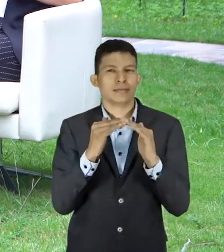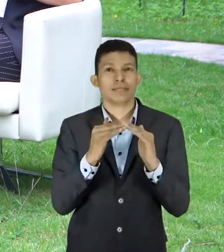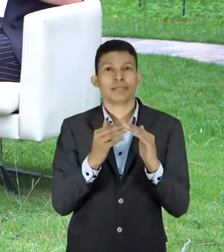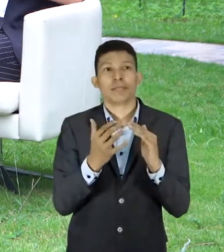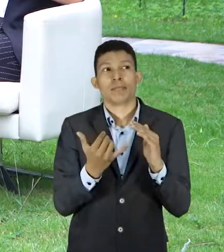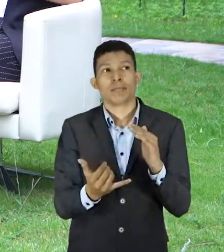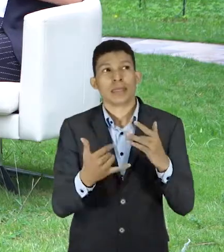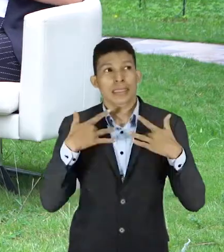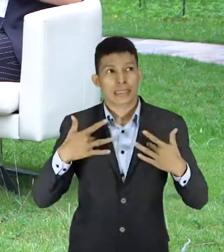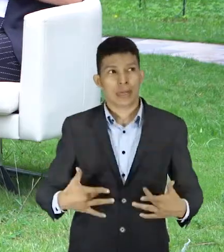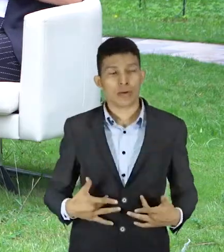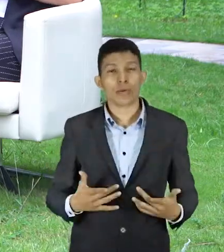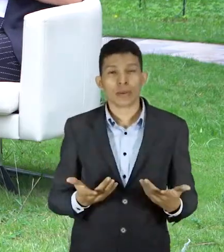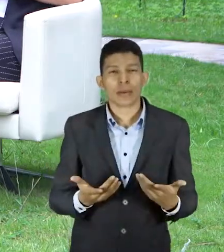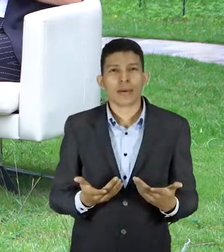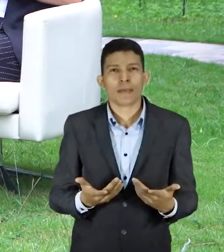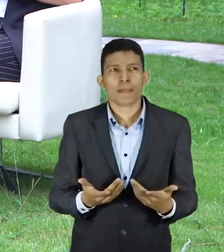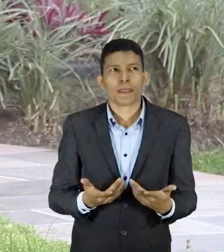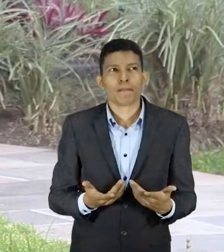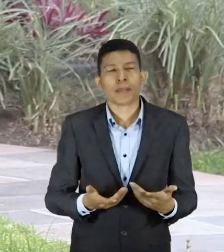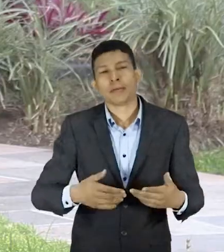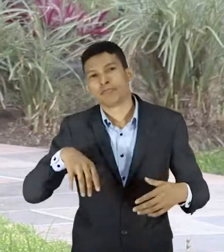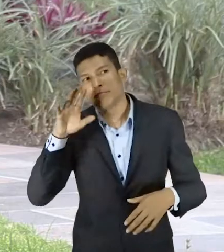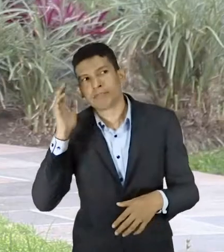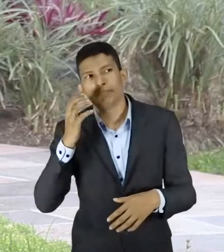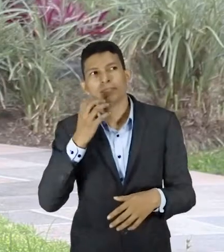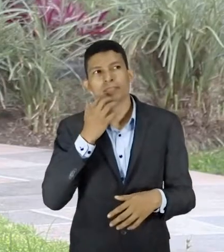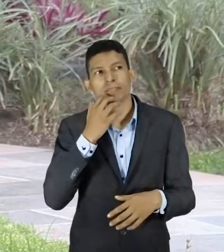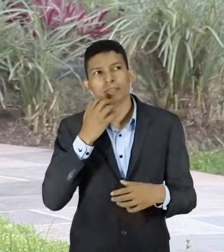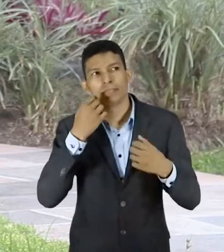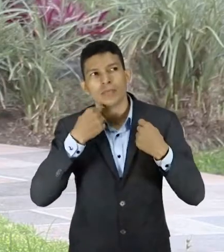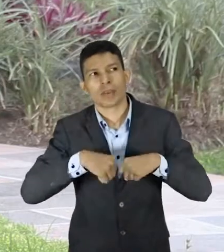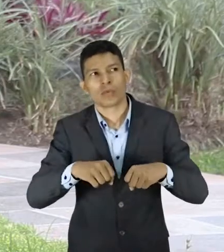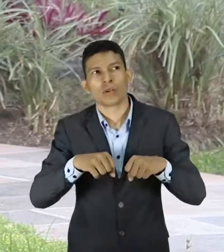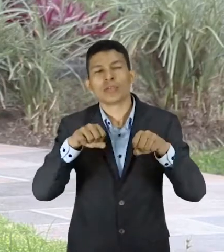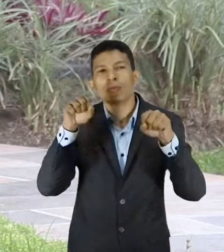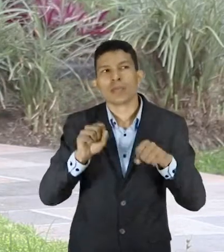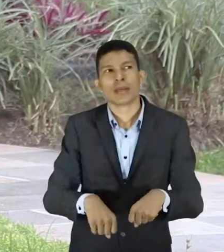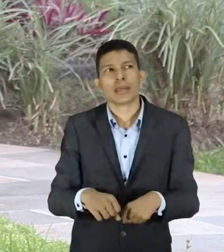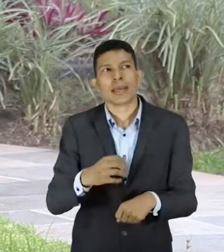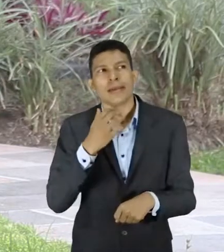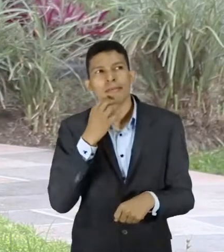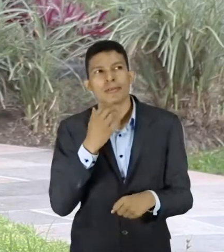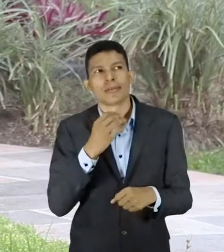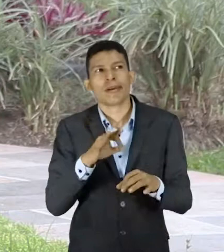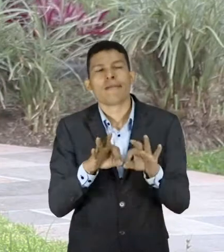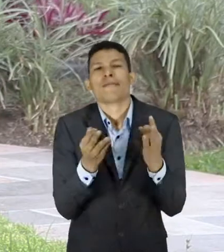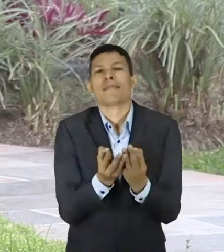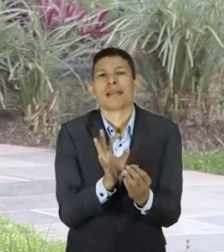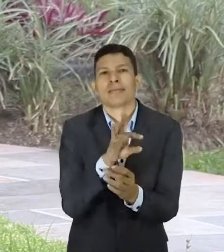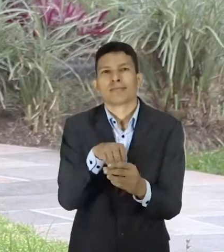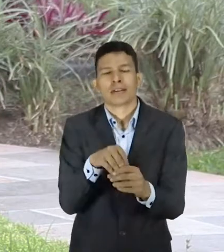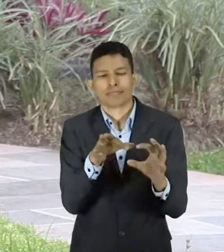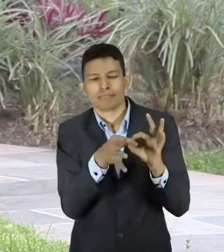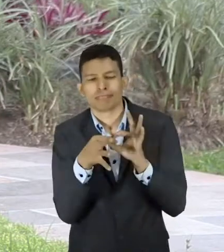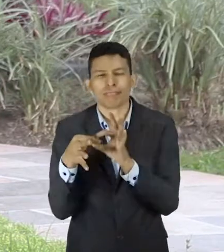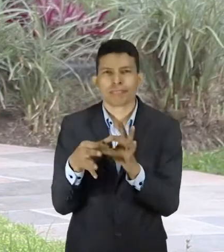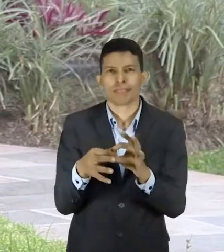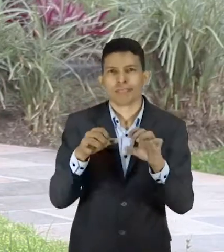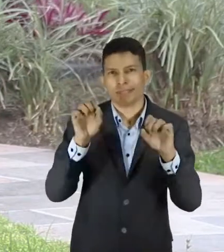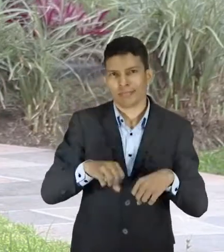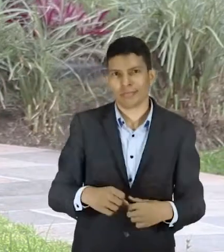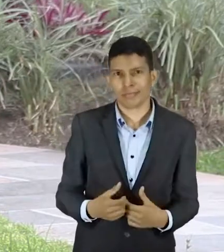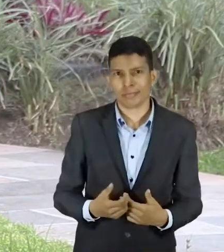casa, en este caso de salud, pues tratar de ser una familia